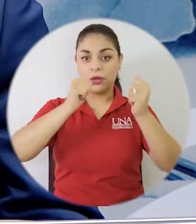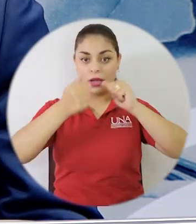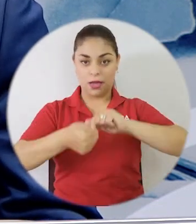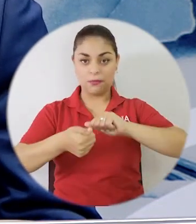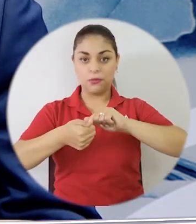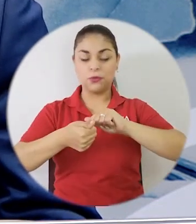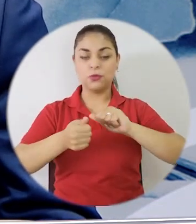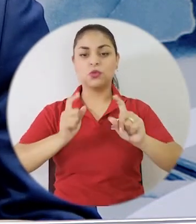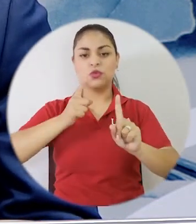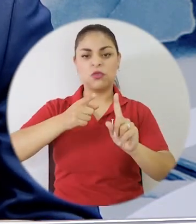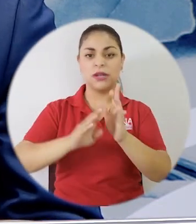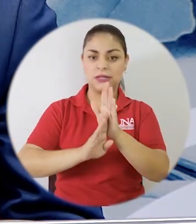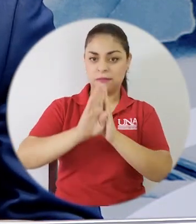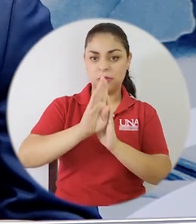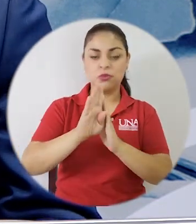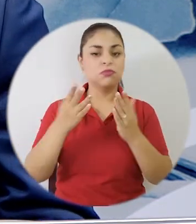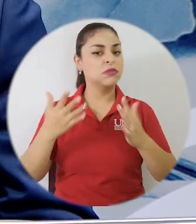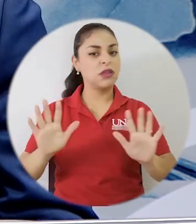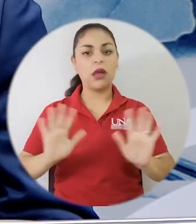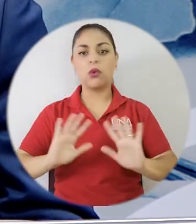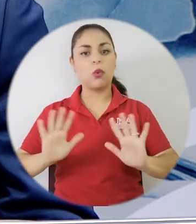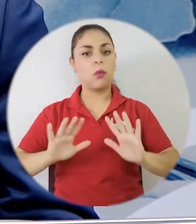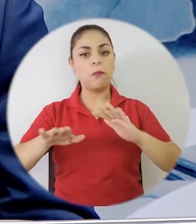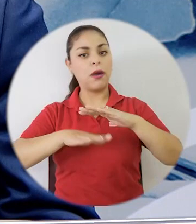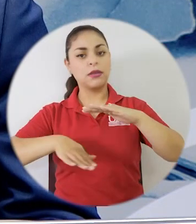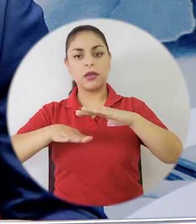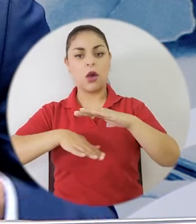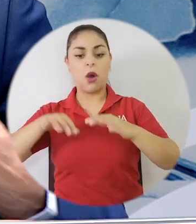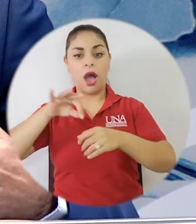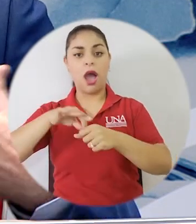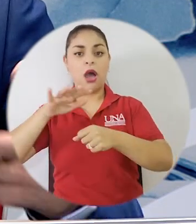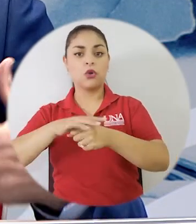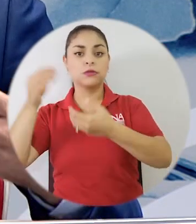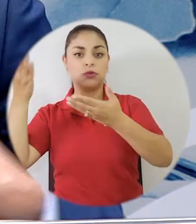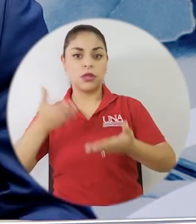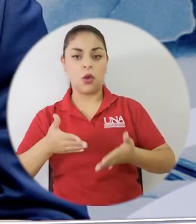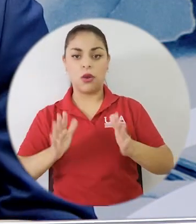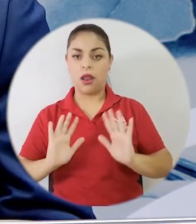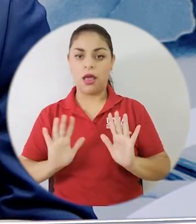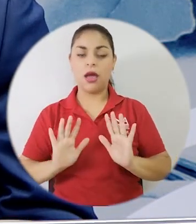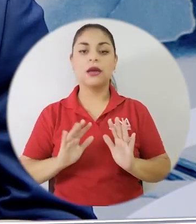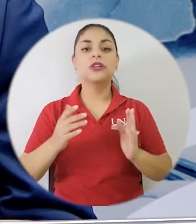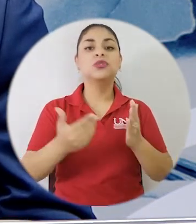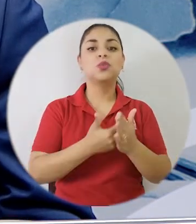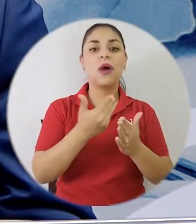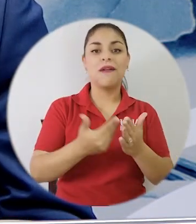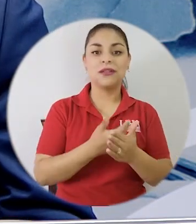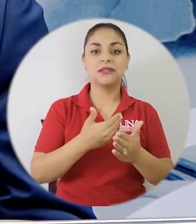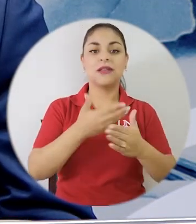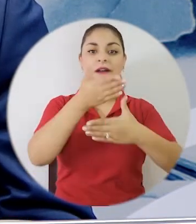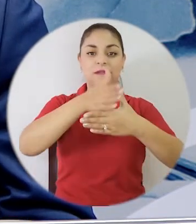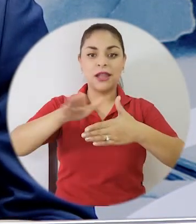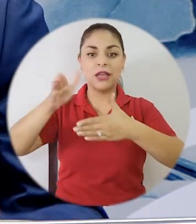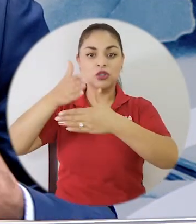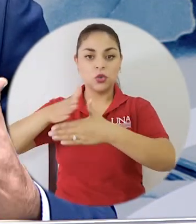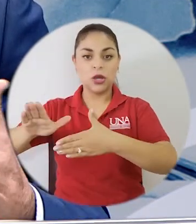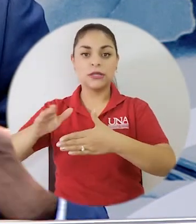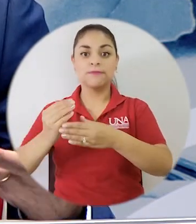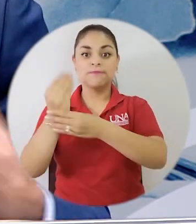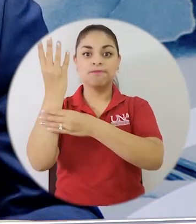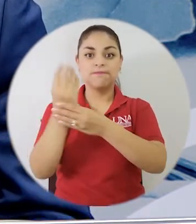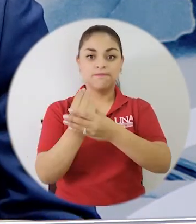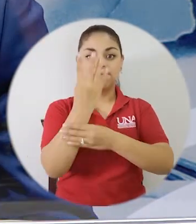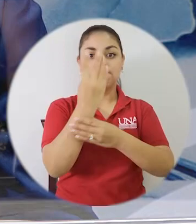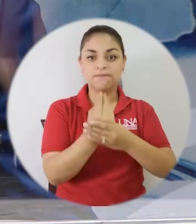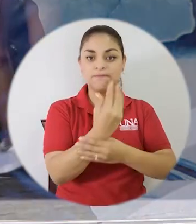el patrón de crecimiento, ya no basado en el sector agroexportador, sino que nuevas fracciones emergen,